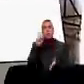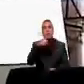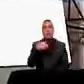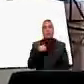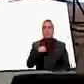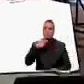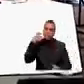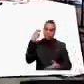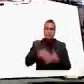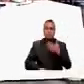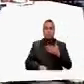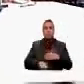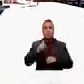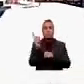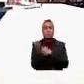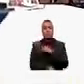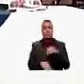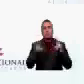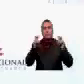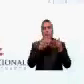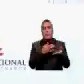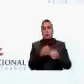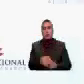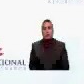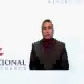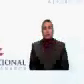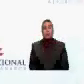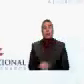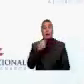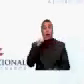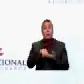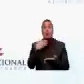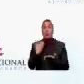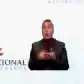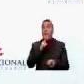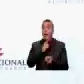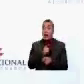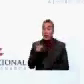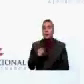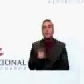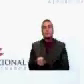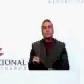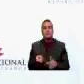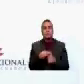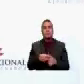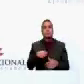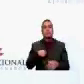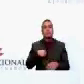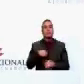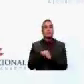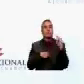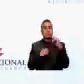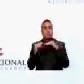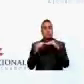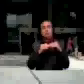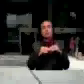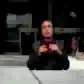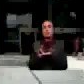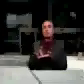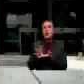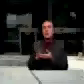existir mano dura para sancionar este hecho y de comprobarse estos altos obviamente el voto ni siquiera democrática va a ser a favor de la